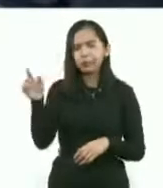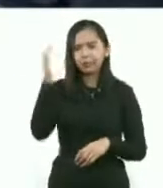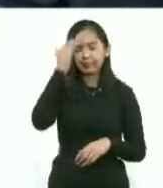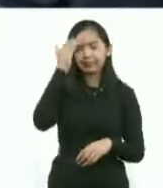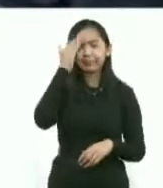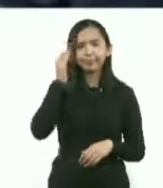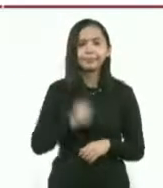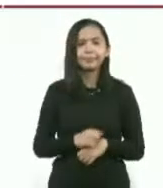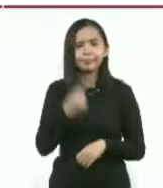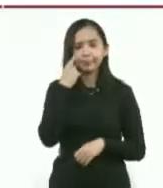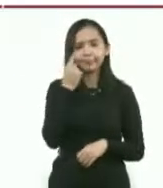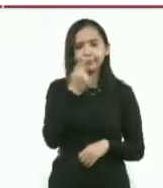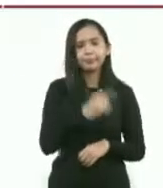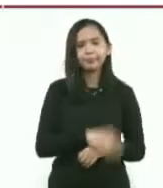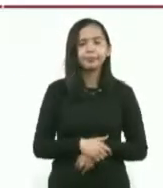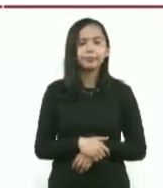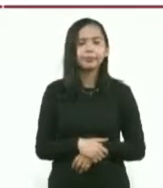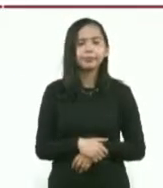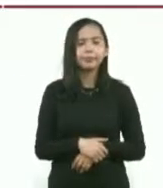está.